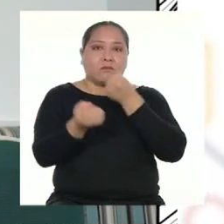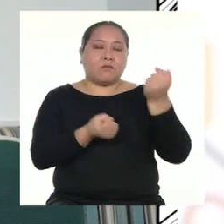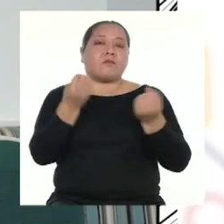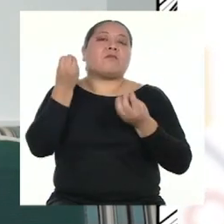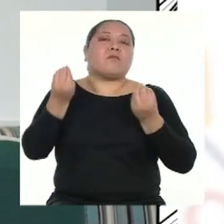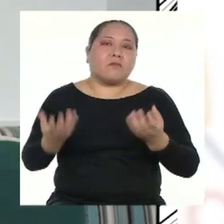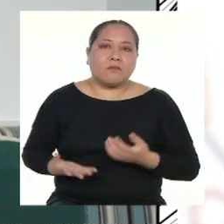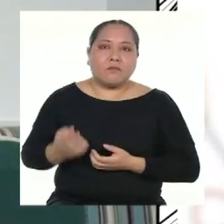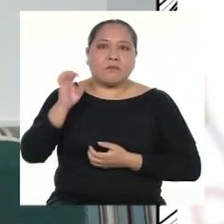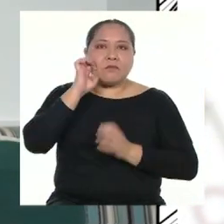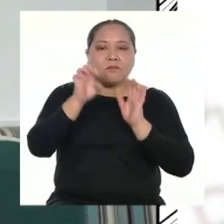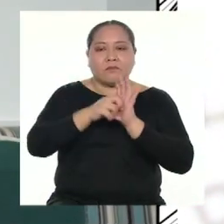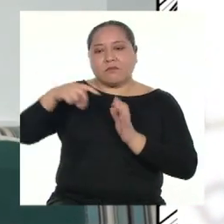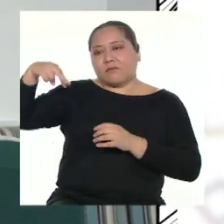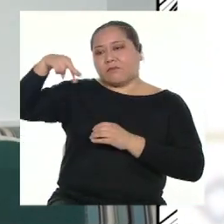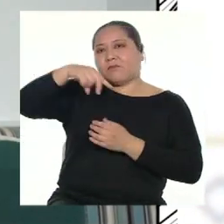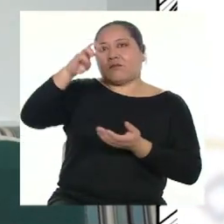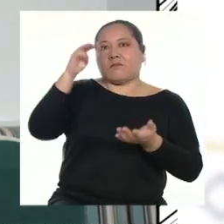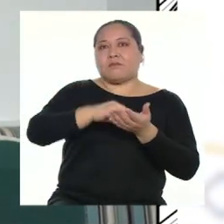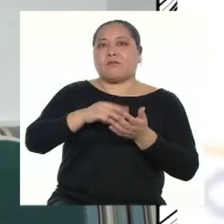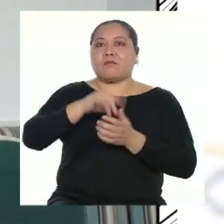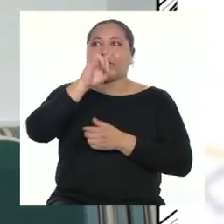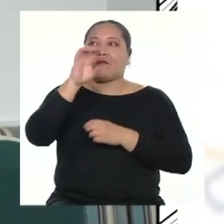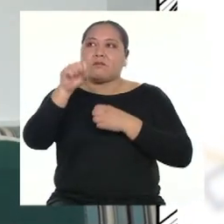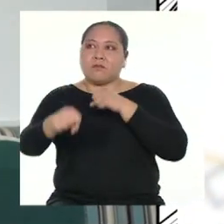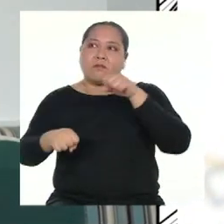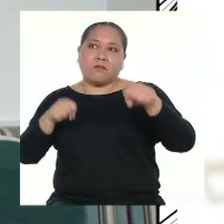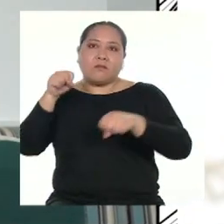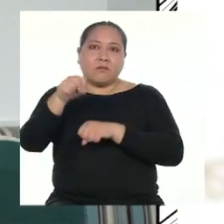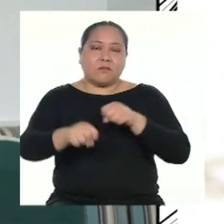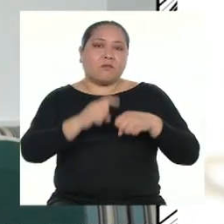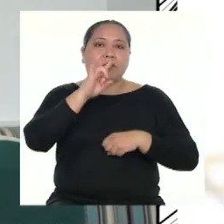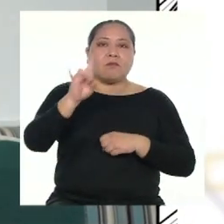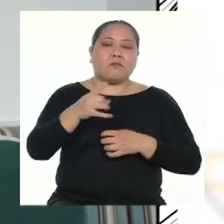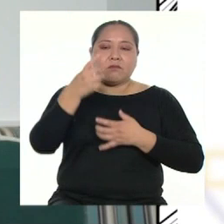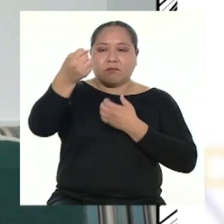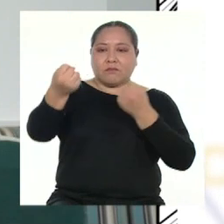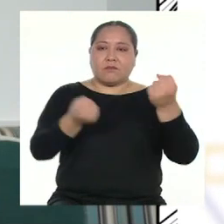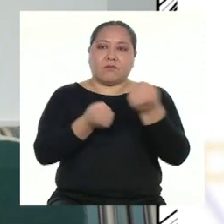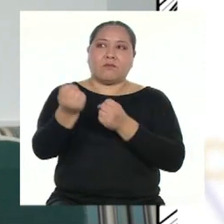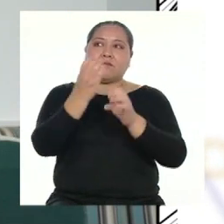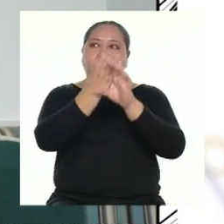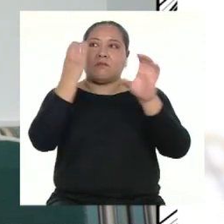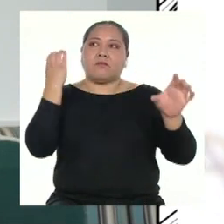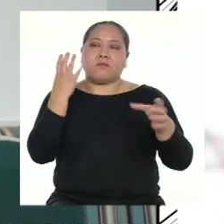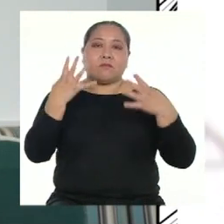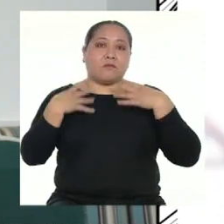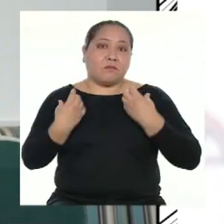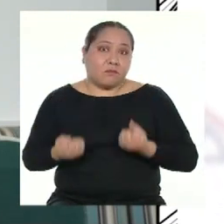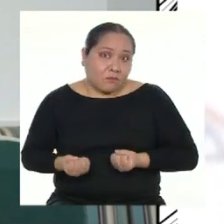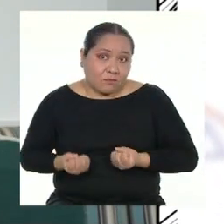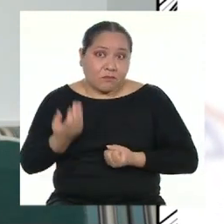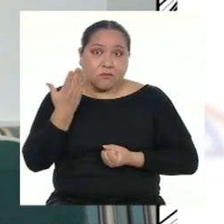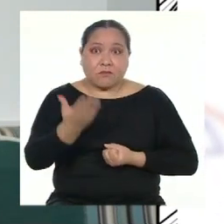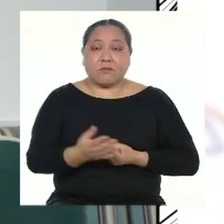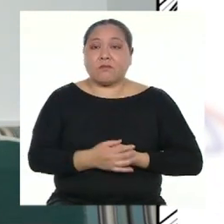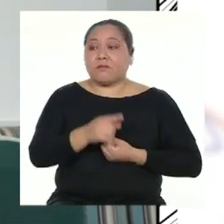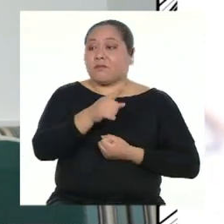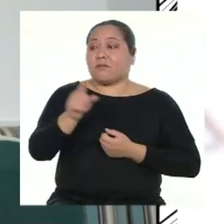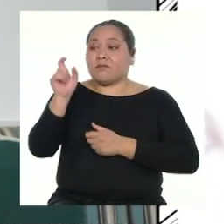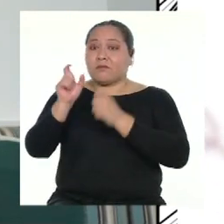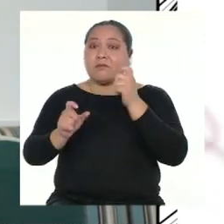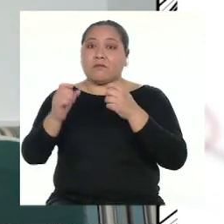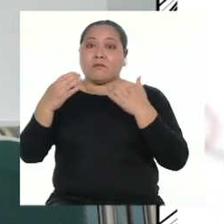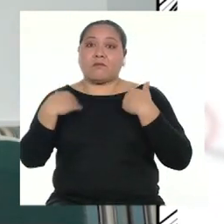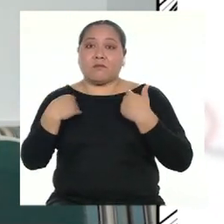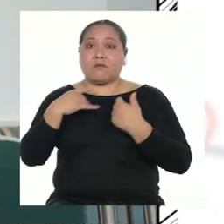Por ejemplo, caminando más, tomando la bicicleta, usando transporte público en condiciones de seguridad y de salud, y para aquellos que tienen la